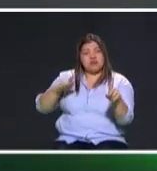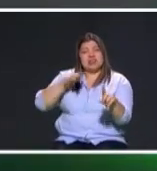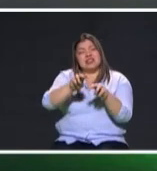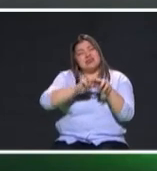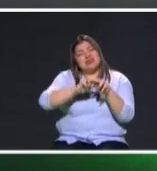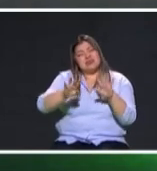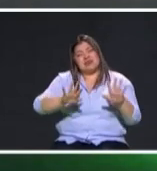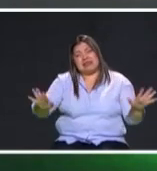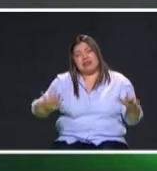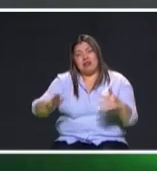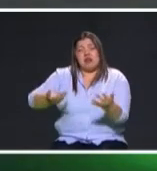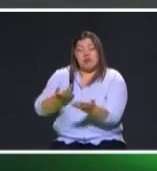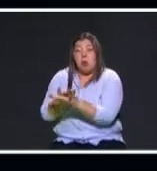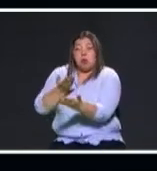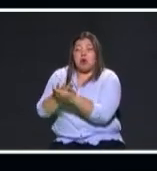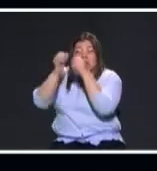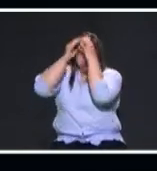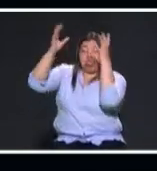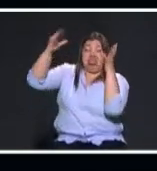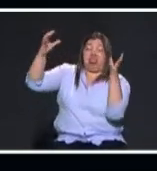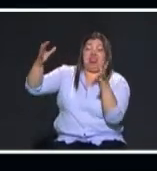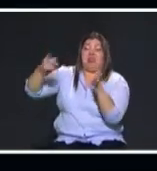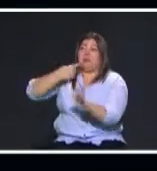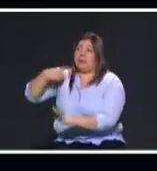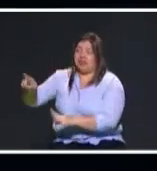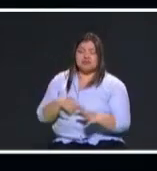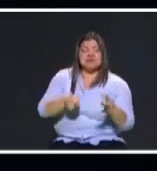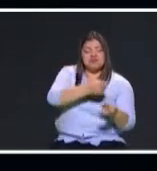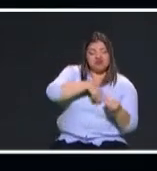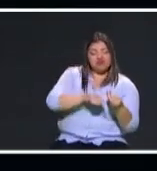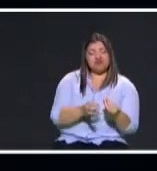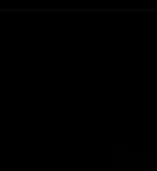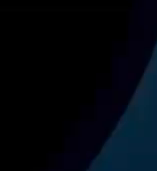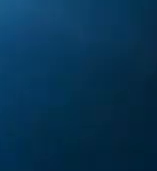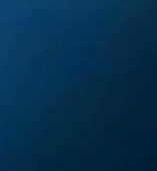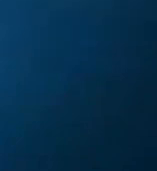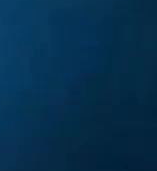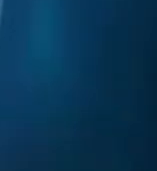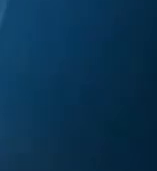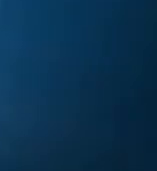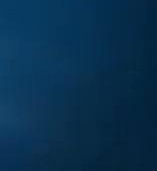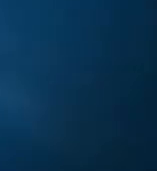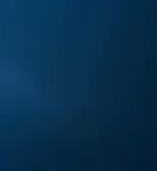arriesguen el futuro en la ciudad está la ciudad de todo en la que queremos la que estamos construyendo